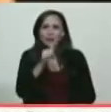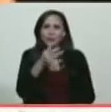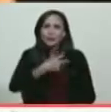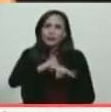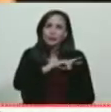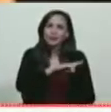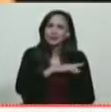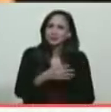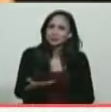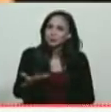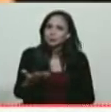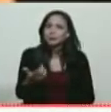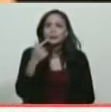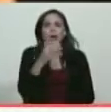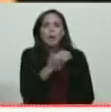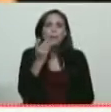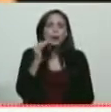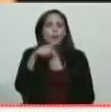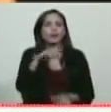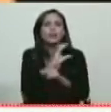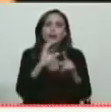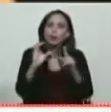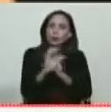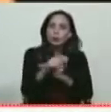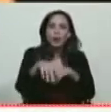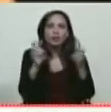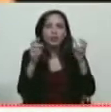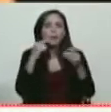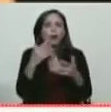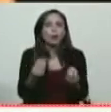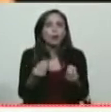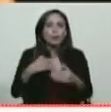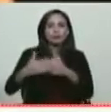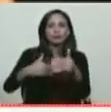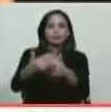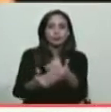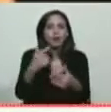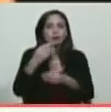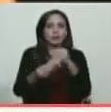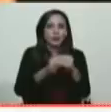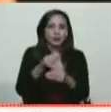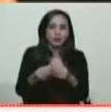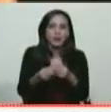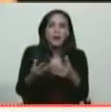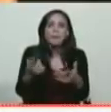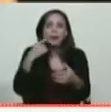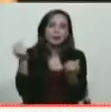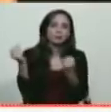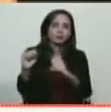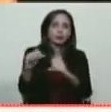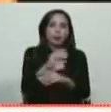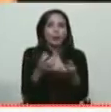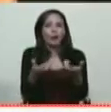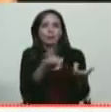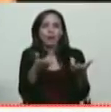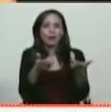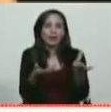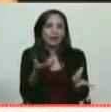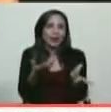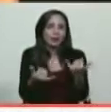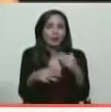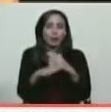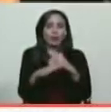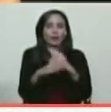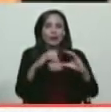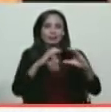saber entonces desde la tribuna cultural cuáles serán los pasos justamente para rechazar y para combatir esta guerra comunicacional contra el